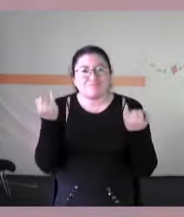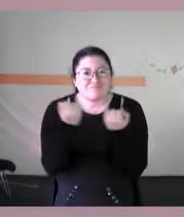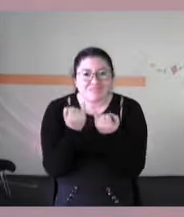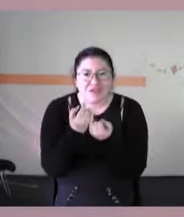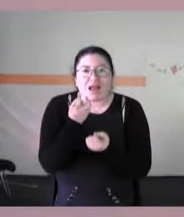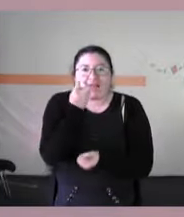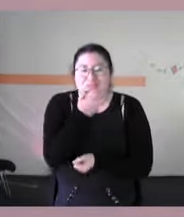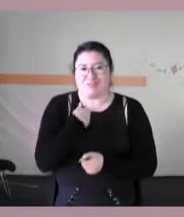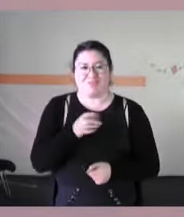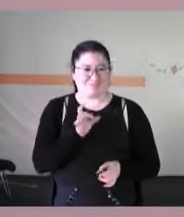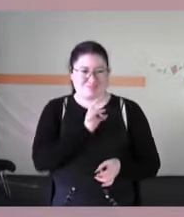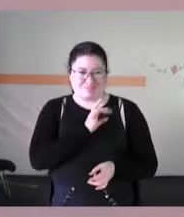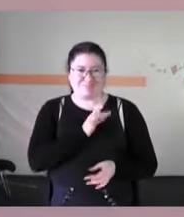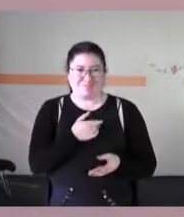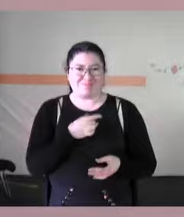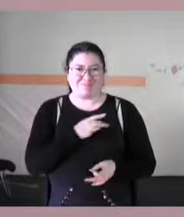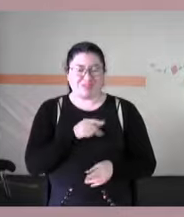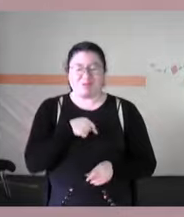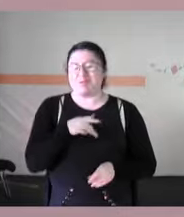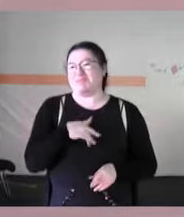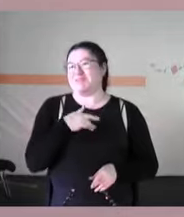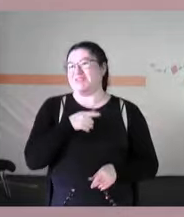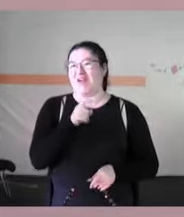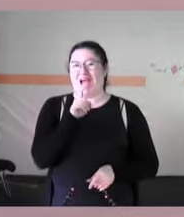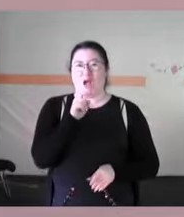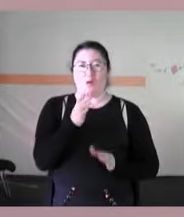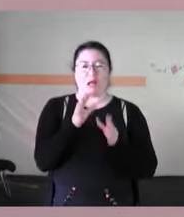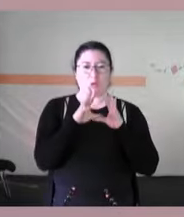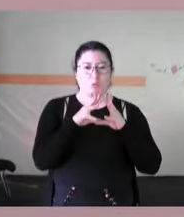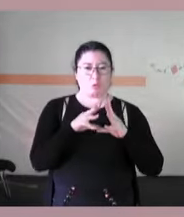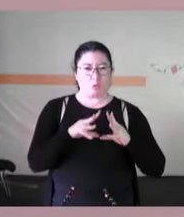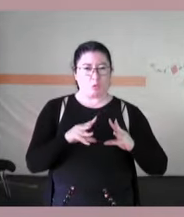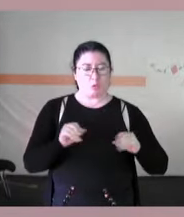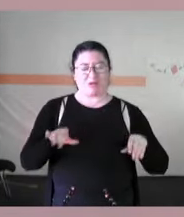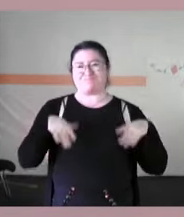cuento de terror, porque es la cosa que más miedo me da.